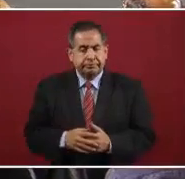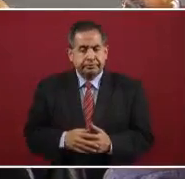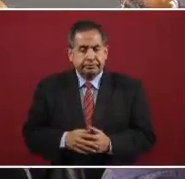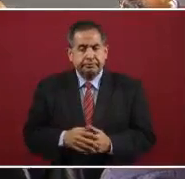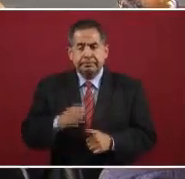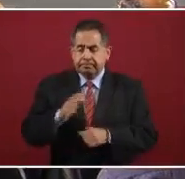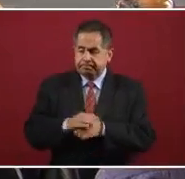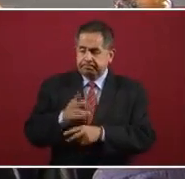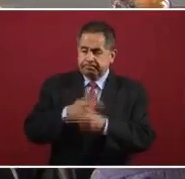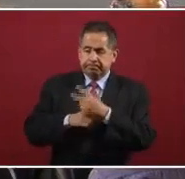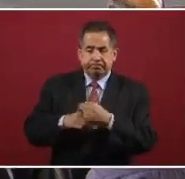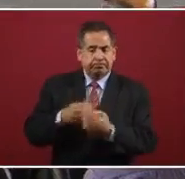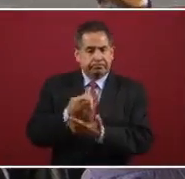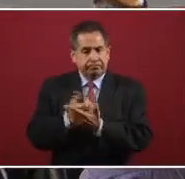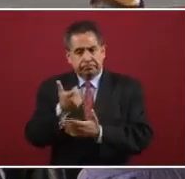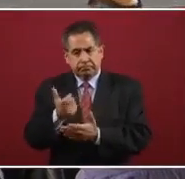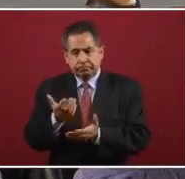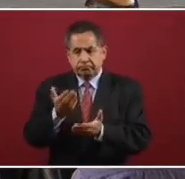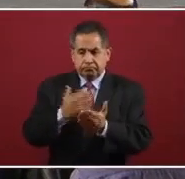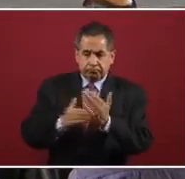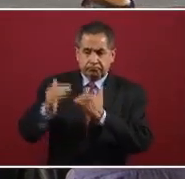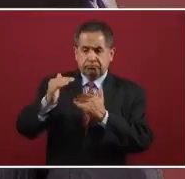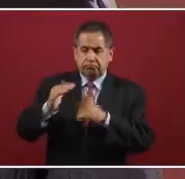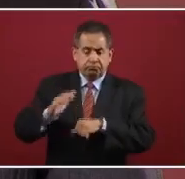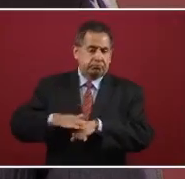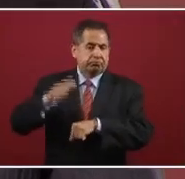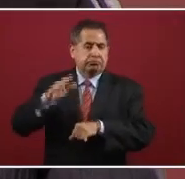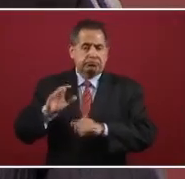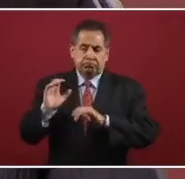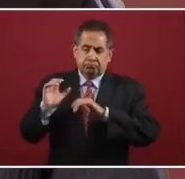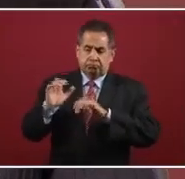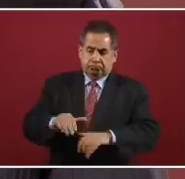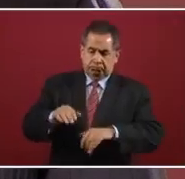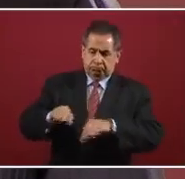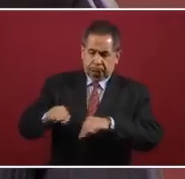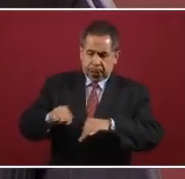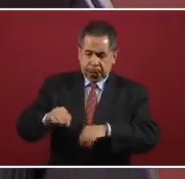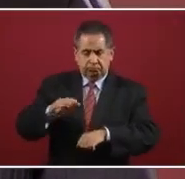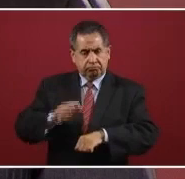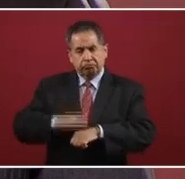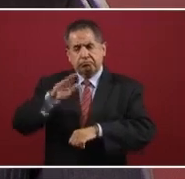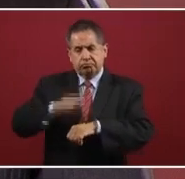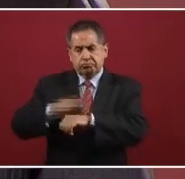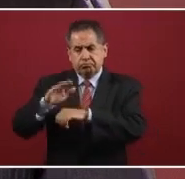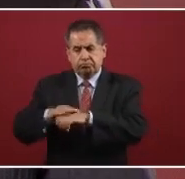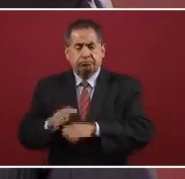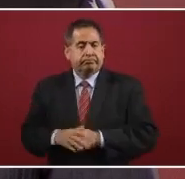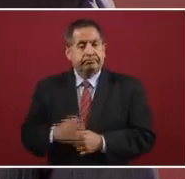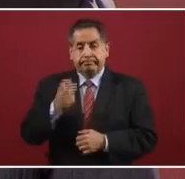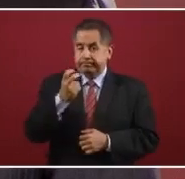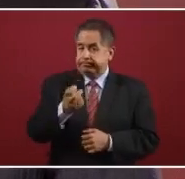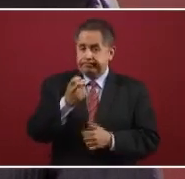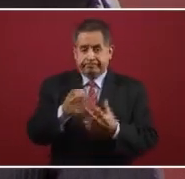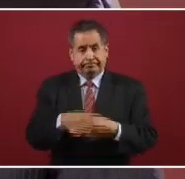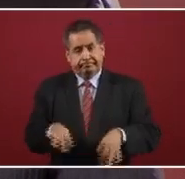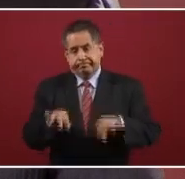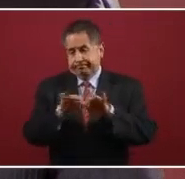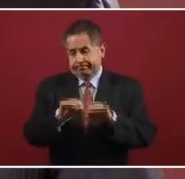tener más crecimiento económico y más empleos. Entonces, eso nos importa